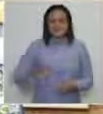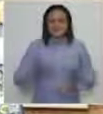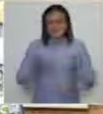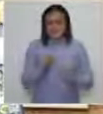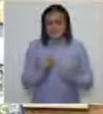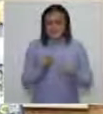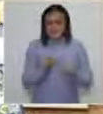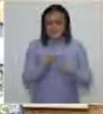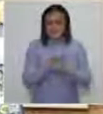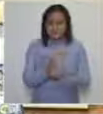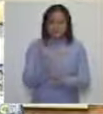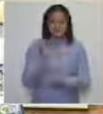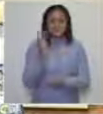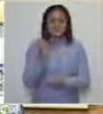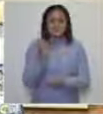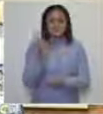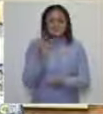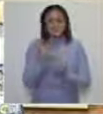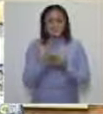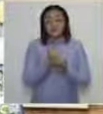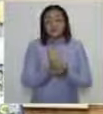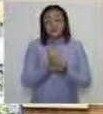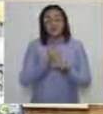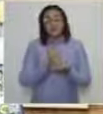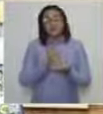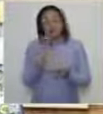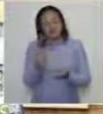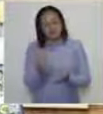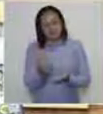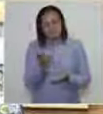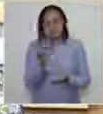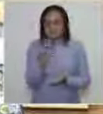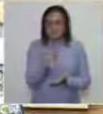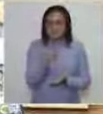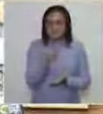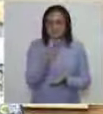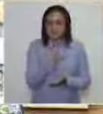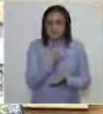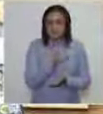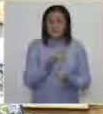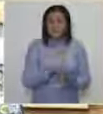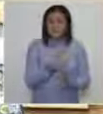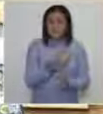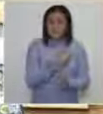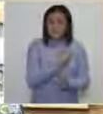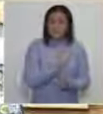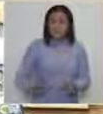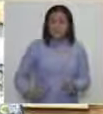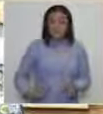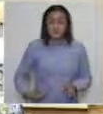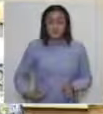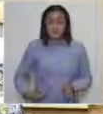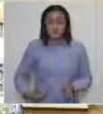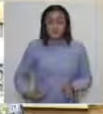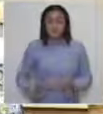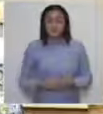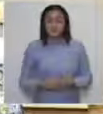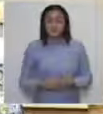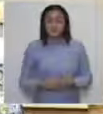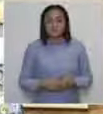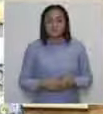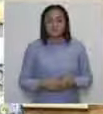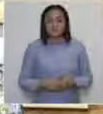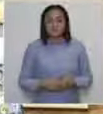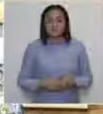acá, gracias por la ayuda que nos estás brindando como persona, como autoridad